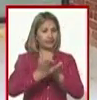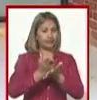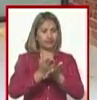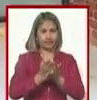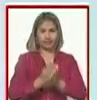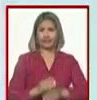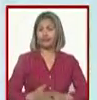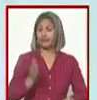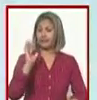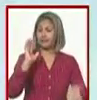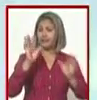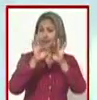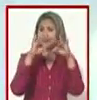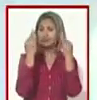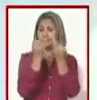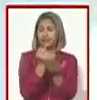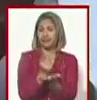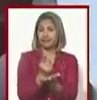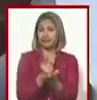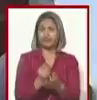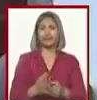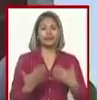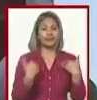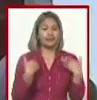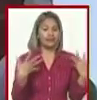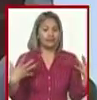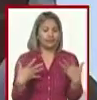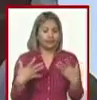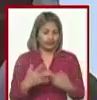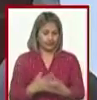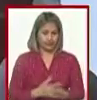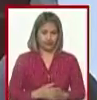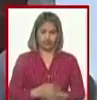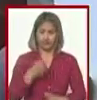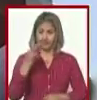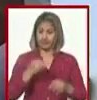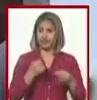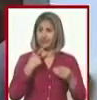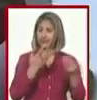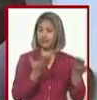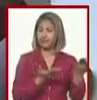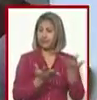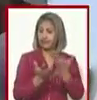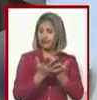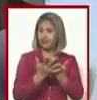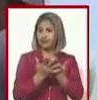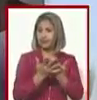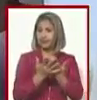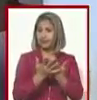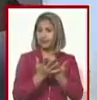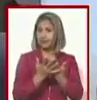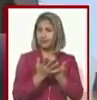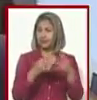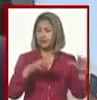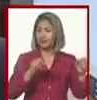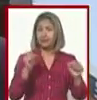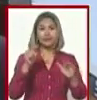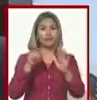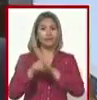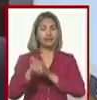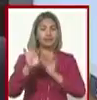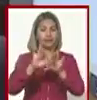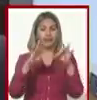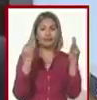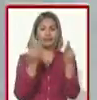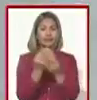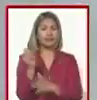proceso. Aparentemente la familia fue amenazada. Tenemos miedo, si me metes en la cárcel, a mí, yo saliendo le voy a liquidar a tu